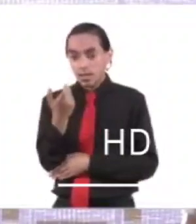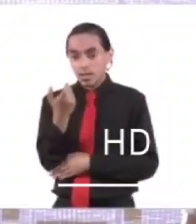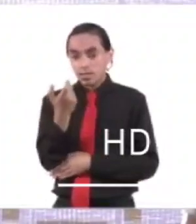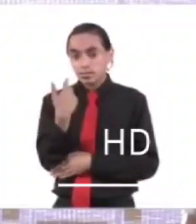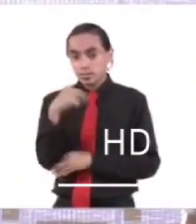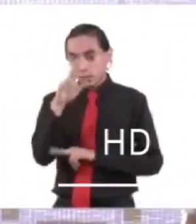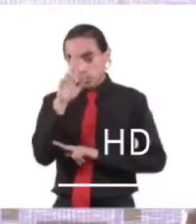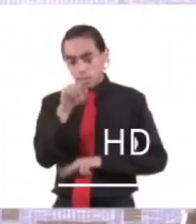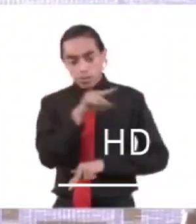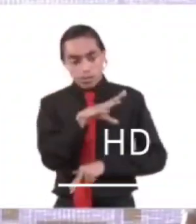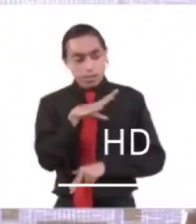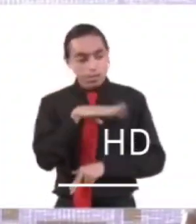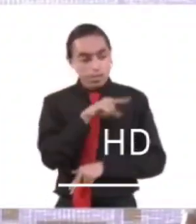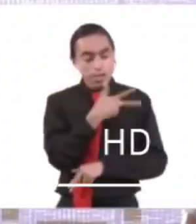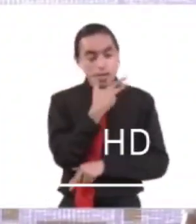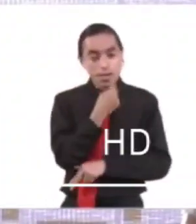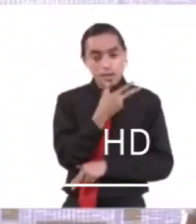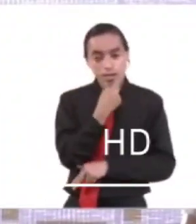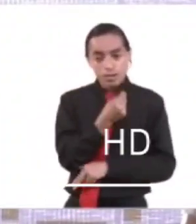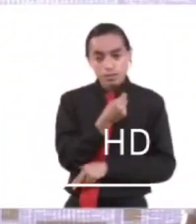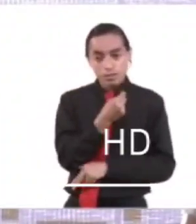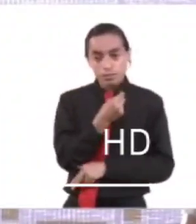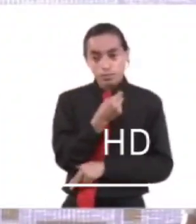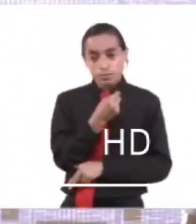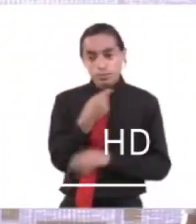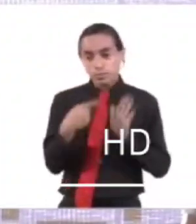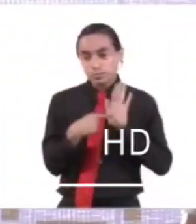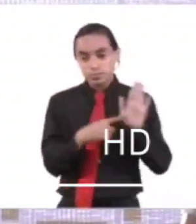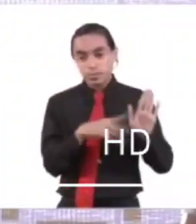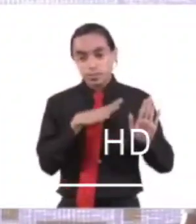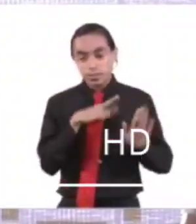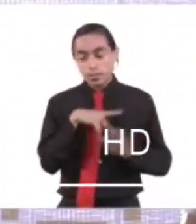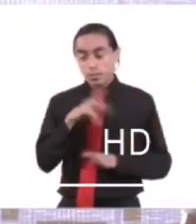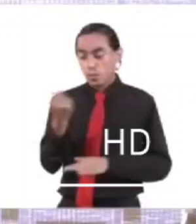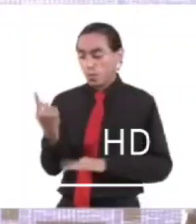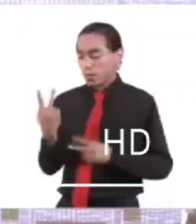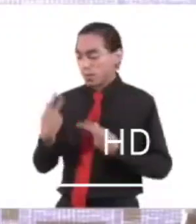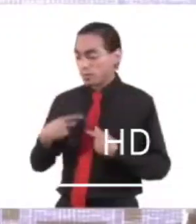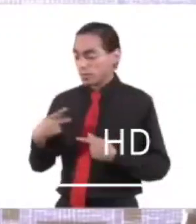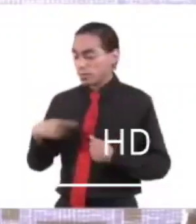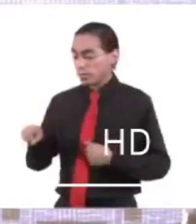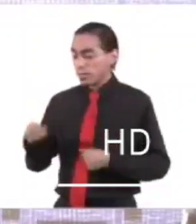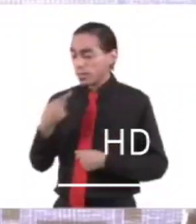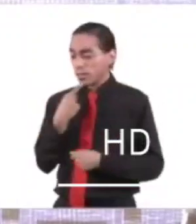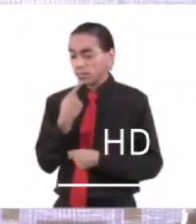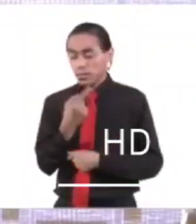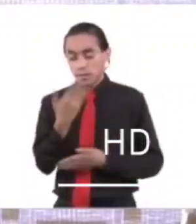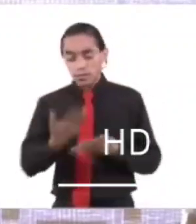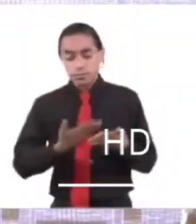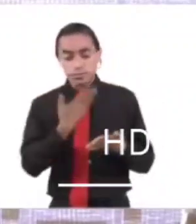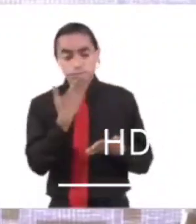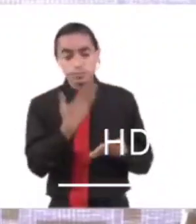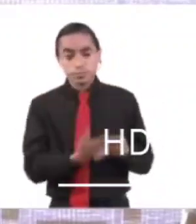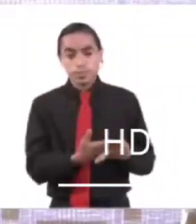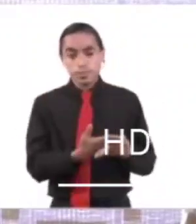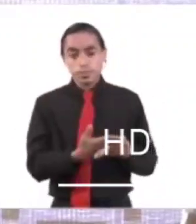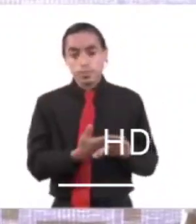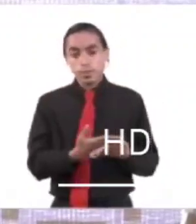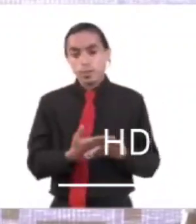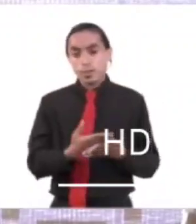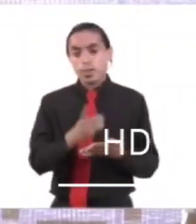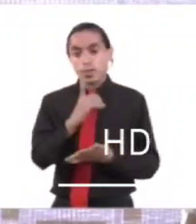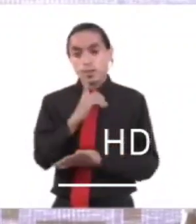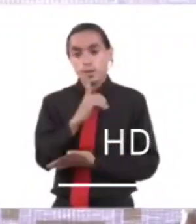homenaje a Monsiváis. Alguien en el debate propuso darle un doctorado honoris causa.